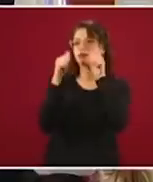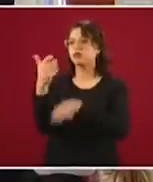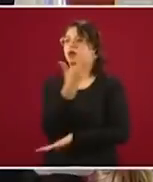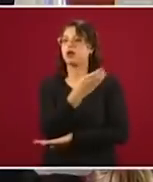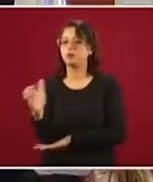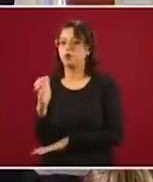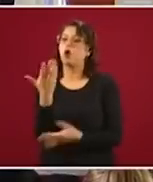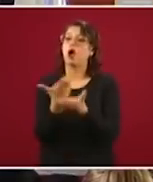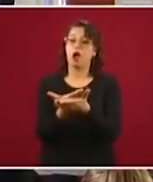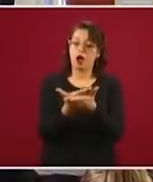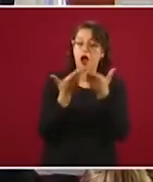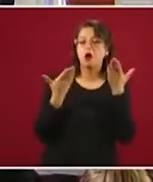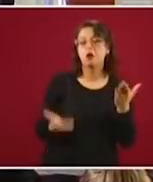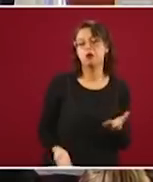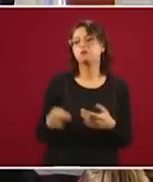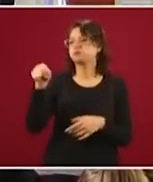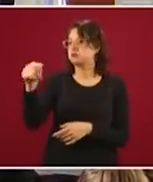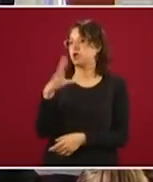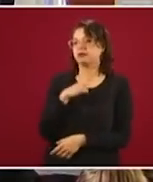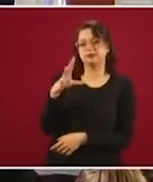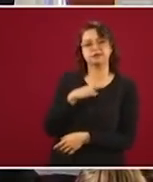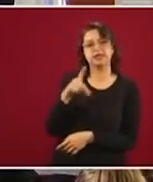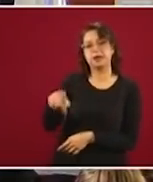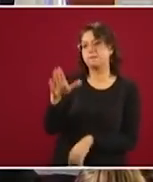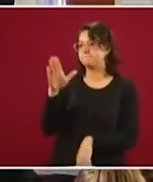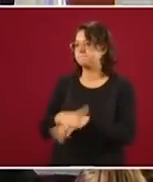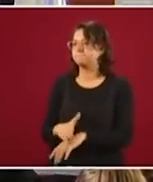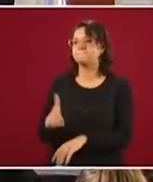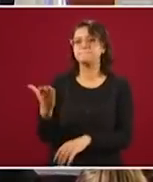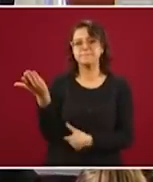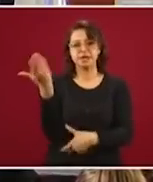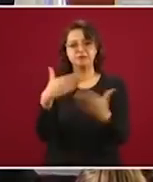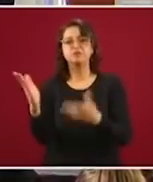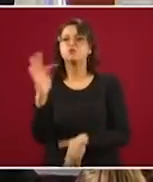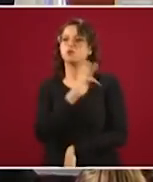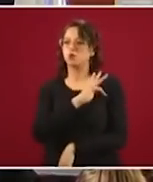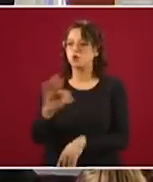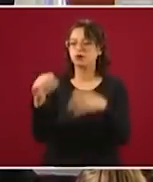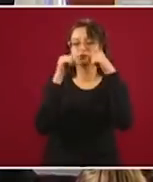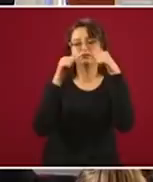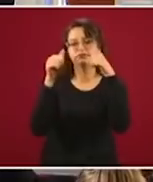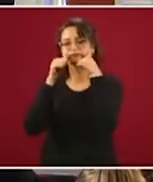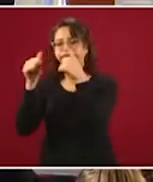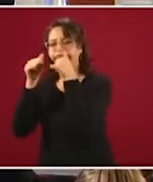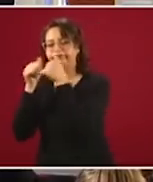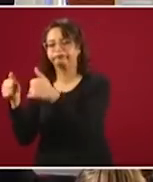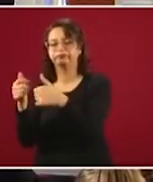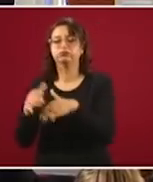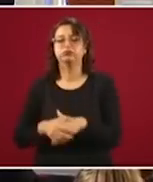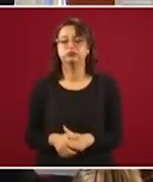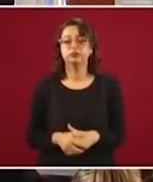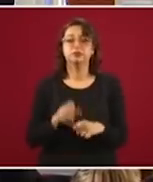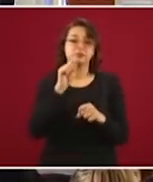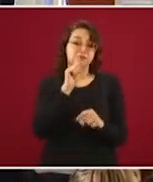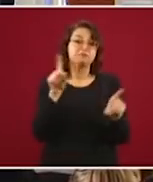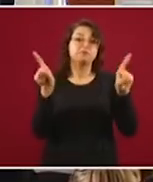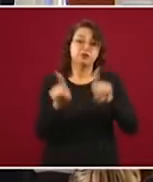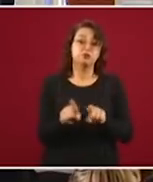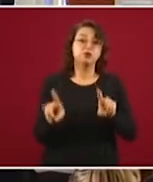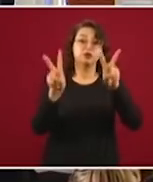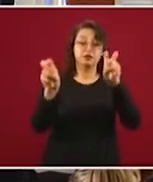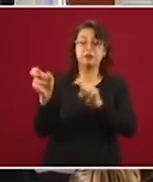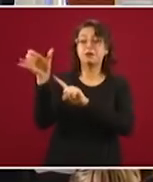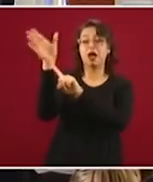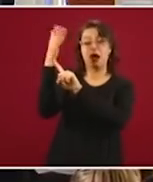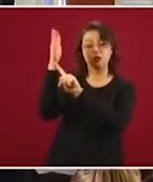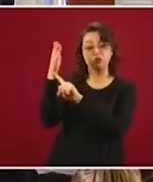que tenemos más efectivo para ampliar muy rápidamente esta cobertura. Ya habíamos dicho de las ambulancias que